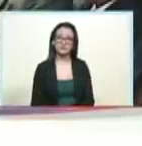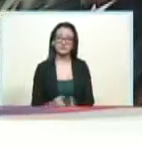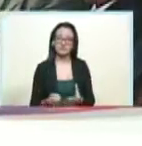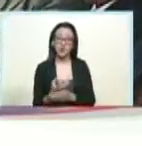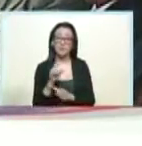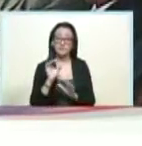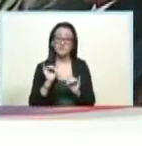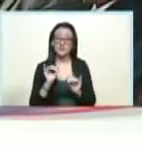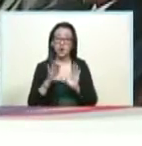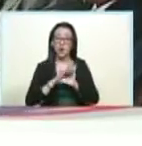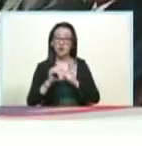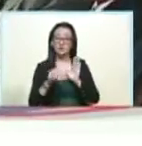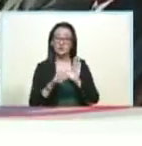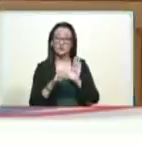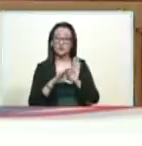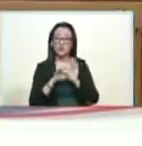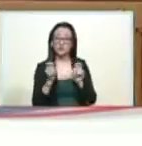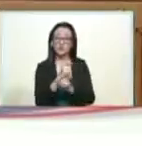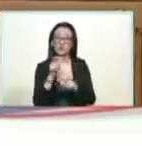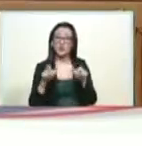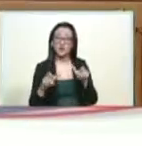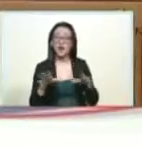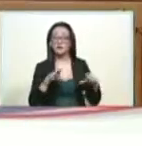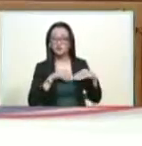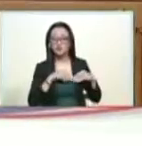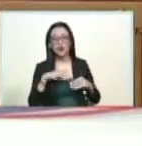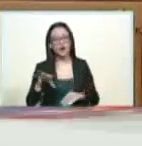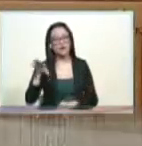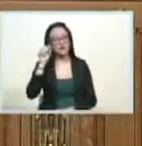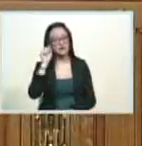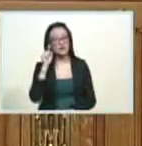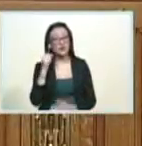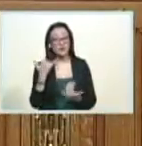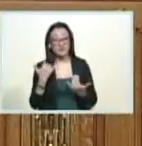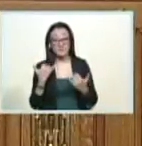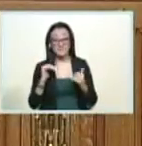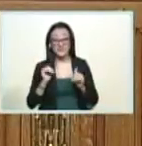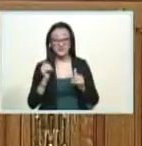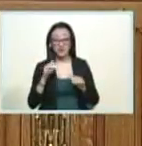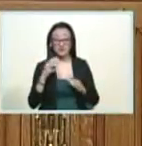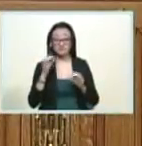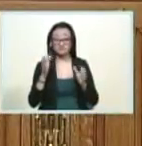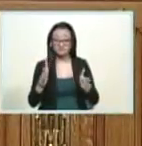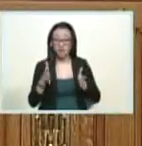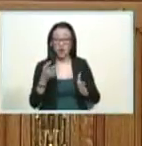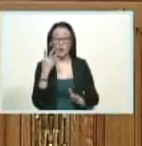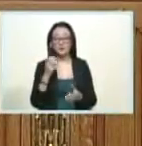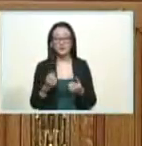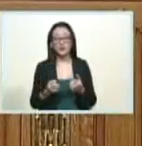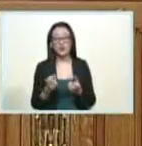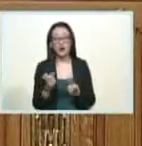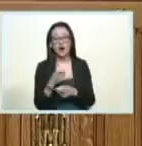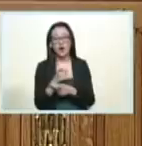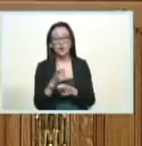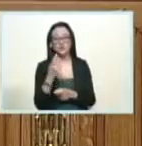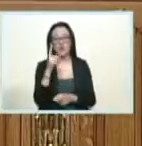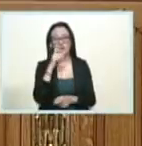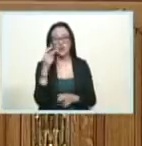la que asumió y entendió desde muy temprano, apenas instalada el 4 de agosto del año